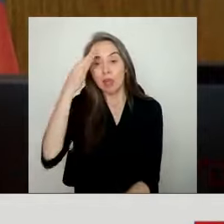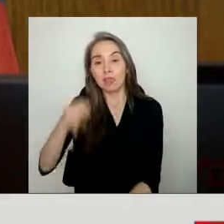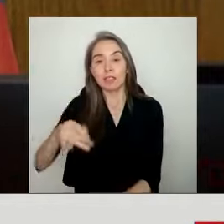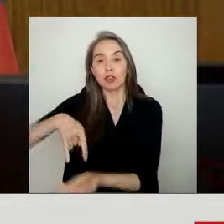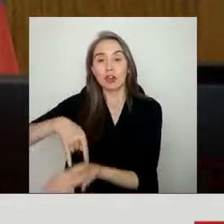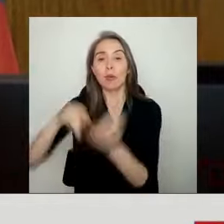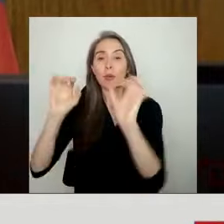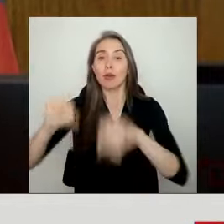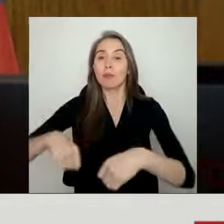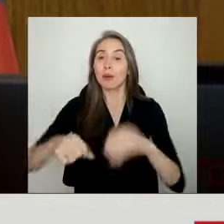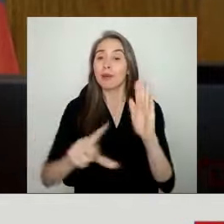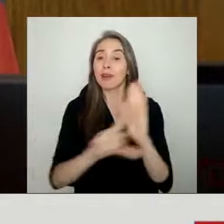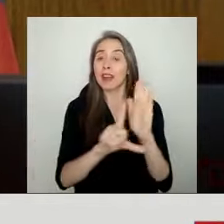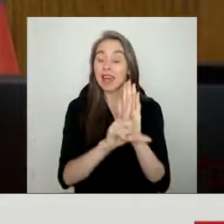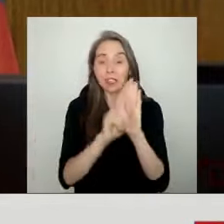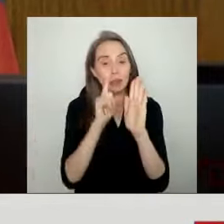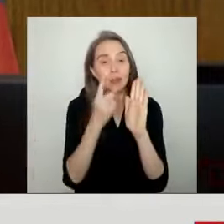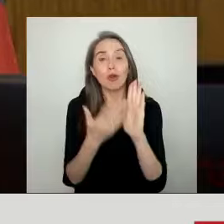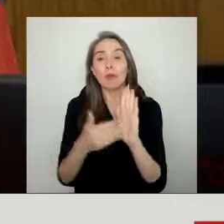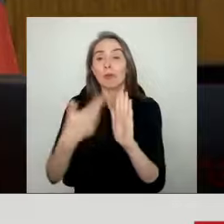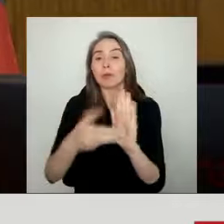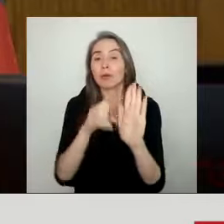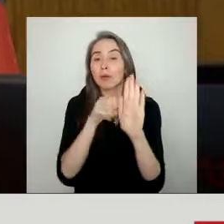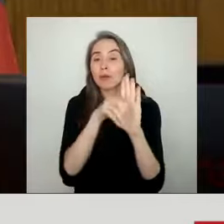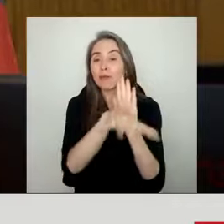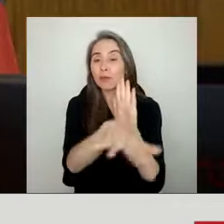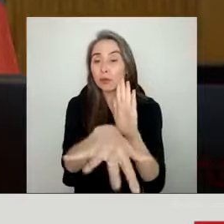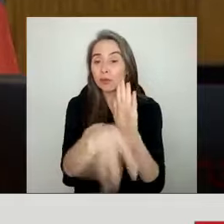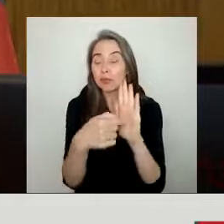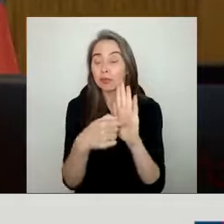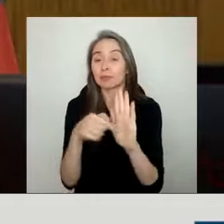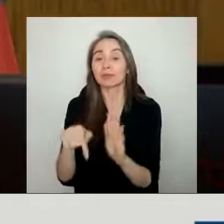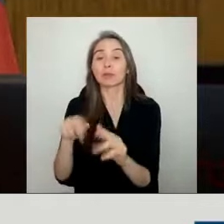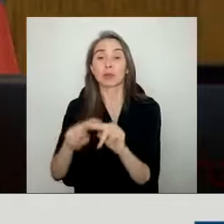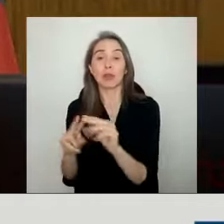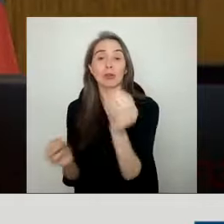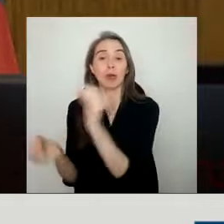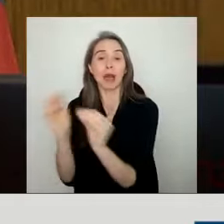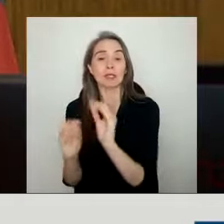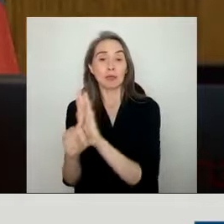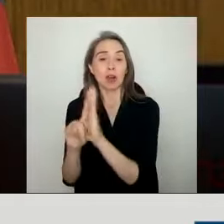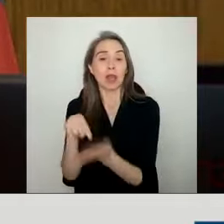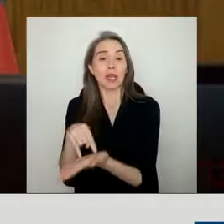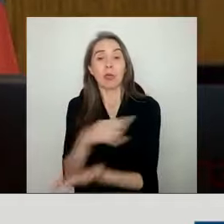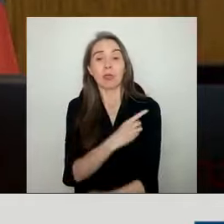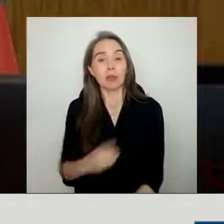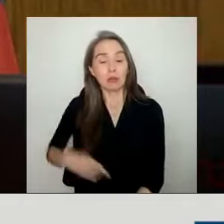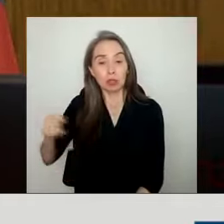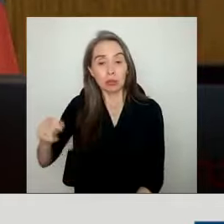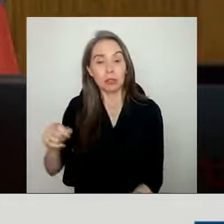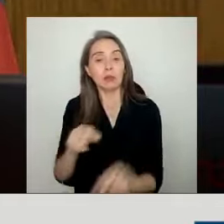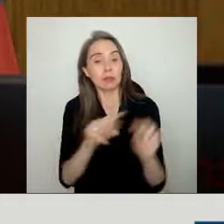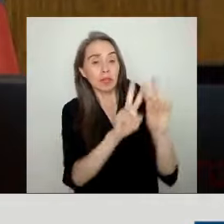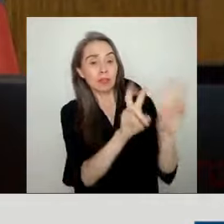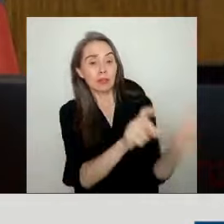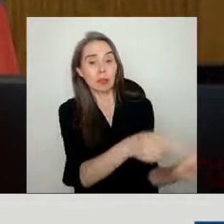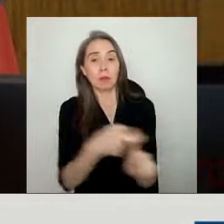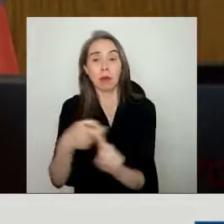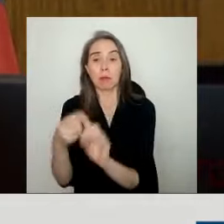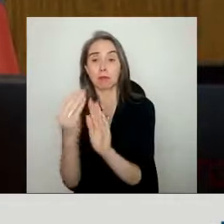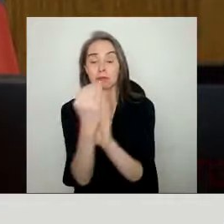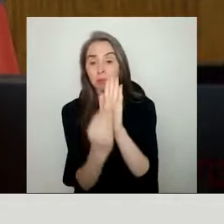Eh muchas veces eh el legislador intenta abordar una determinada materia pero eh olvidamos eh los efectos